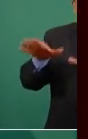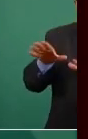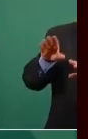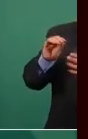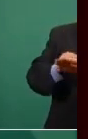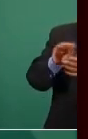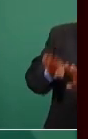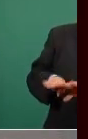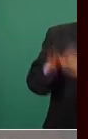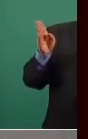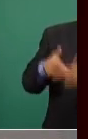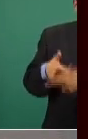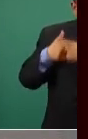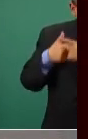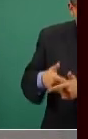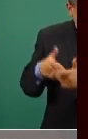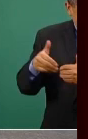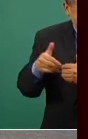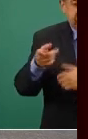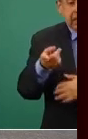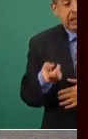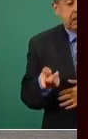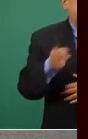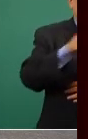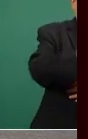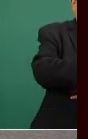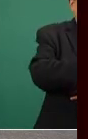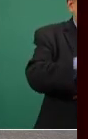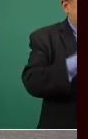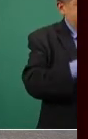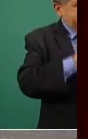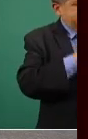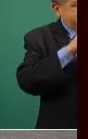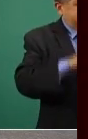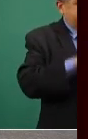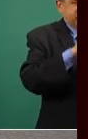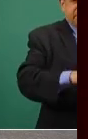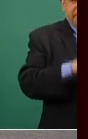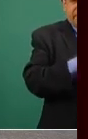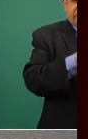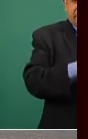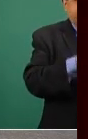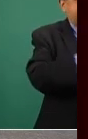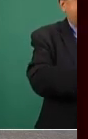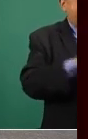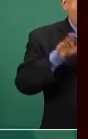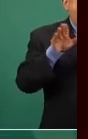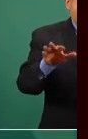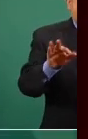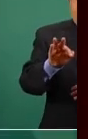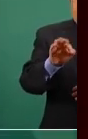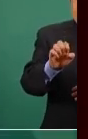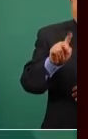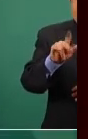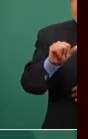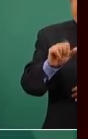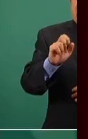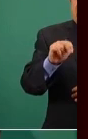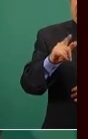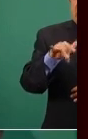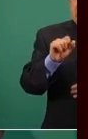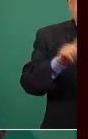se está trabajando en el aeropuerto felipe ángeles en santa lucia